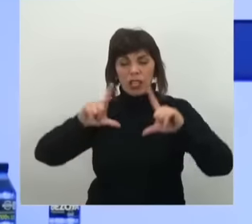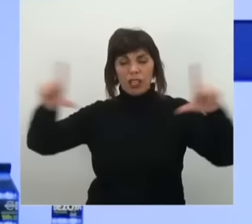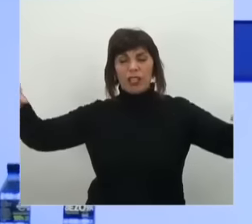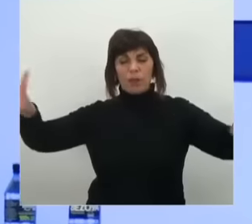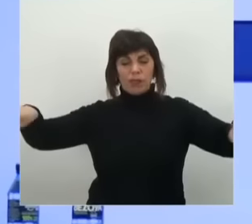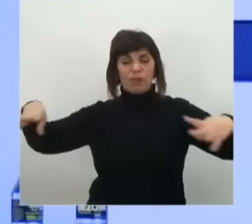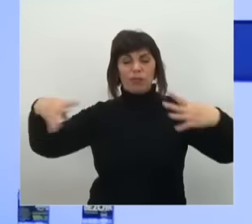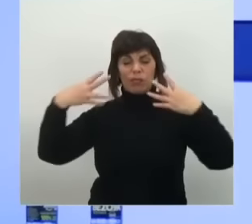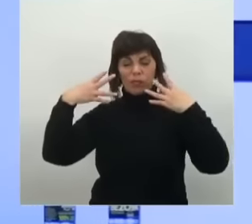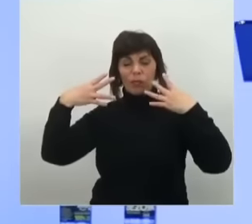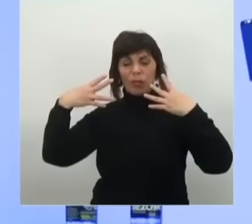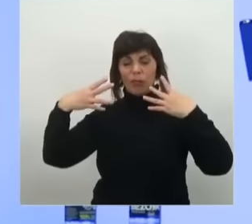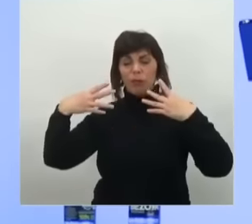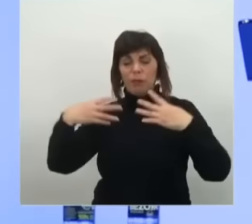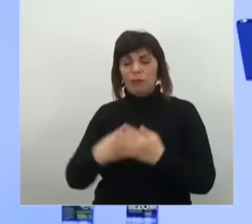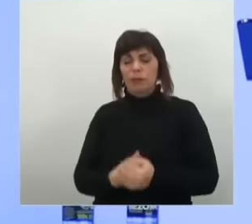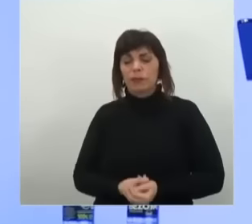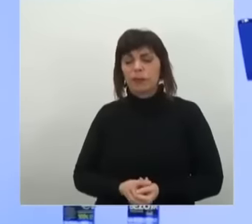señor